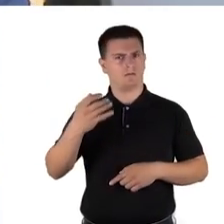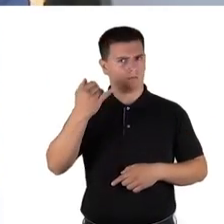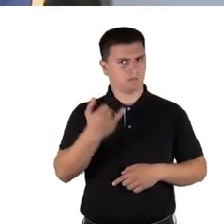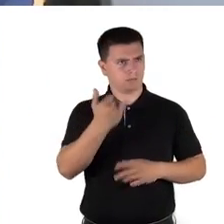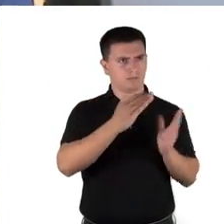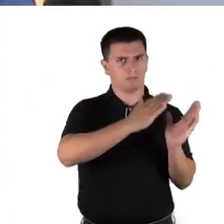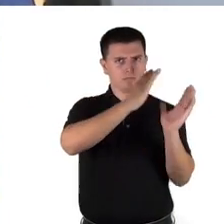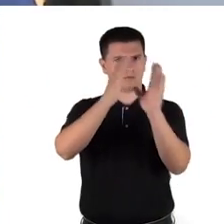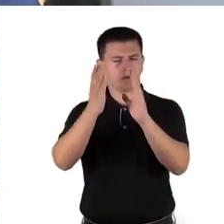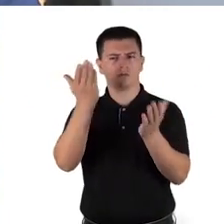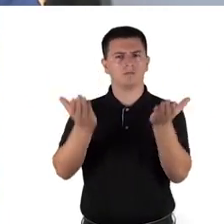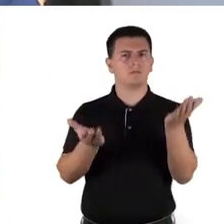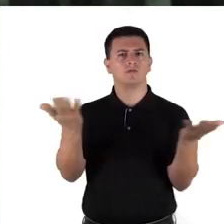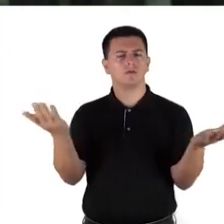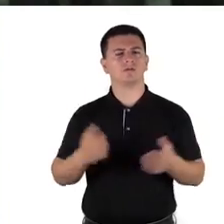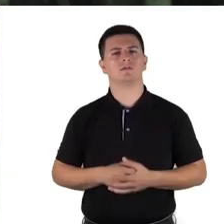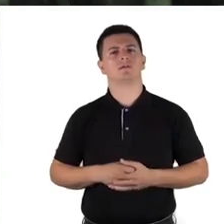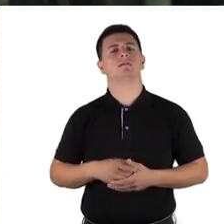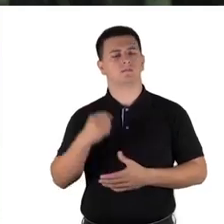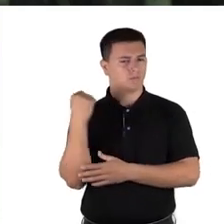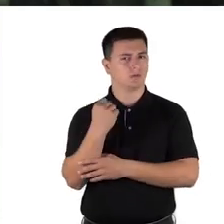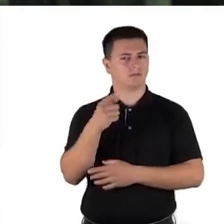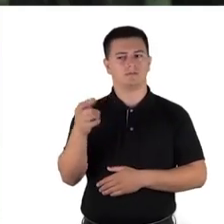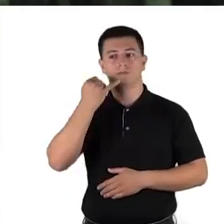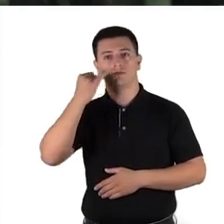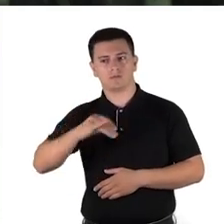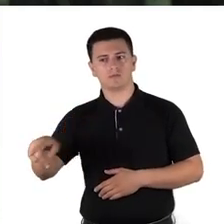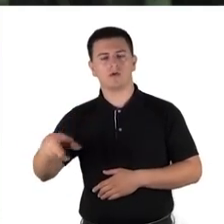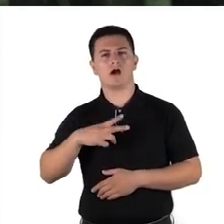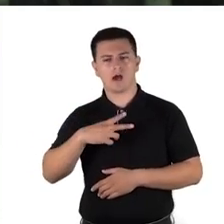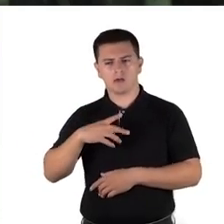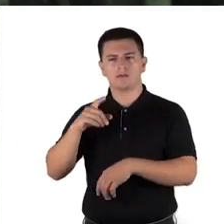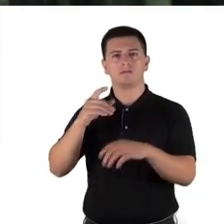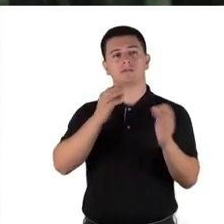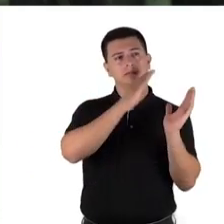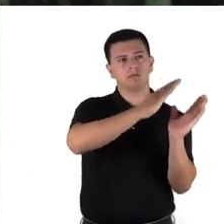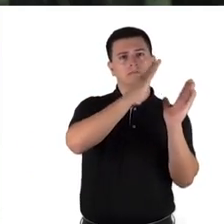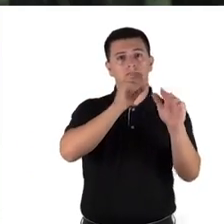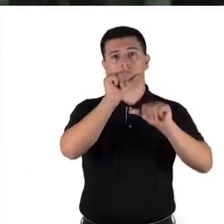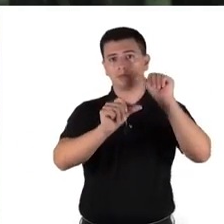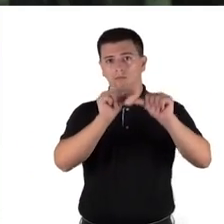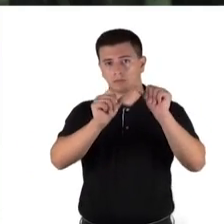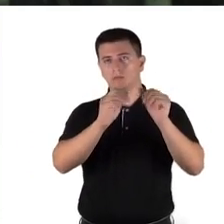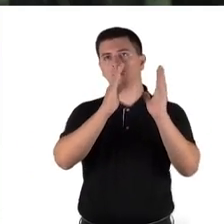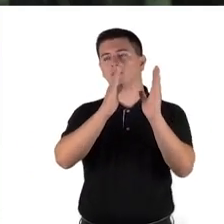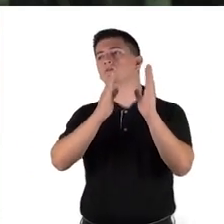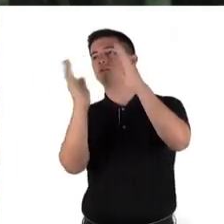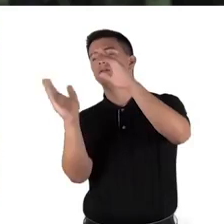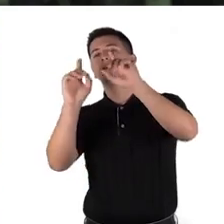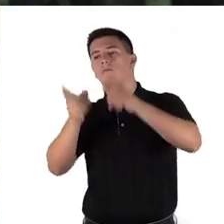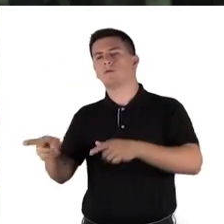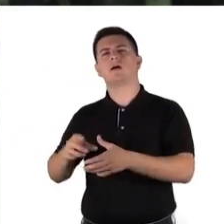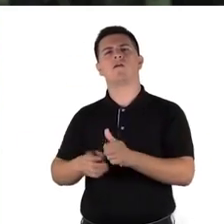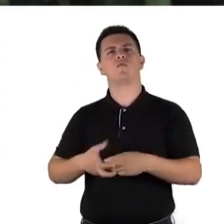en la rutina diaria para los niños? Sí, debería haber un equilibrio en el cual, como decíamos al inicio, los niños tengan la posibilidad de tener sus